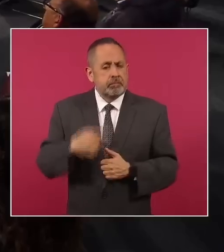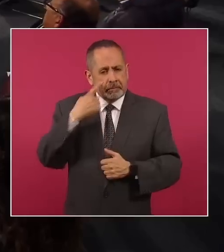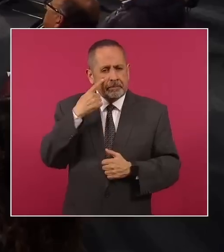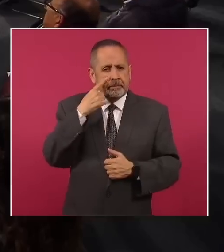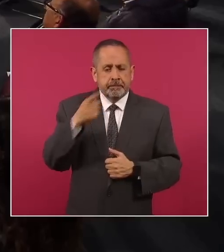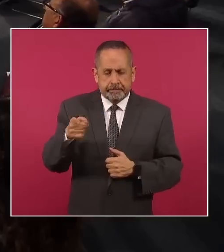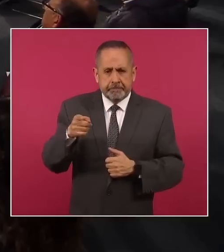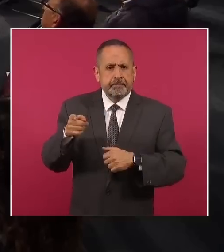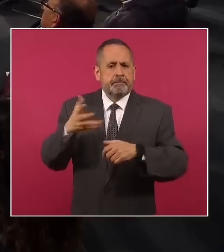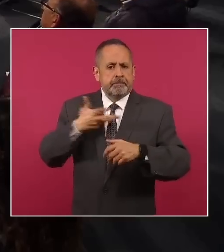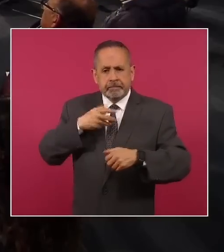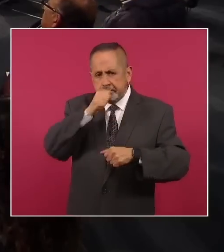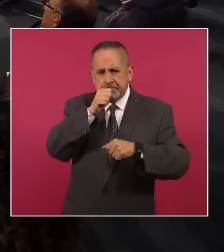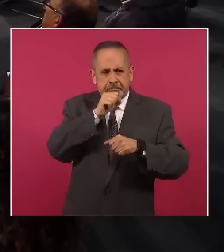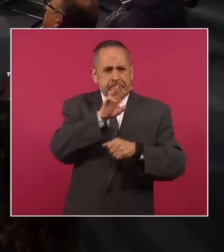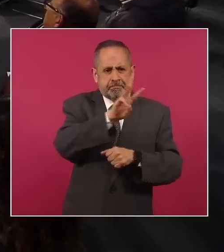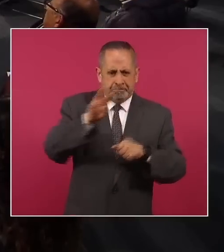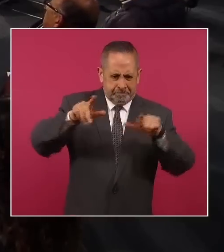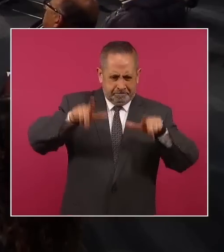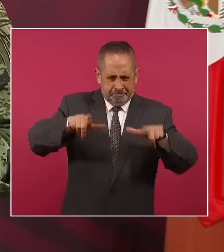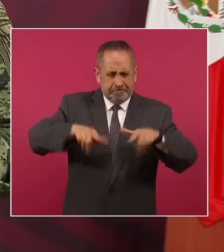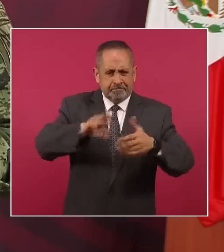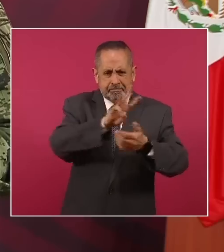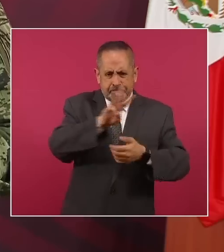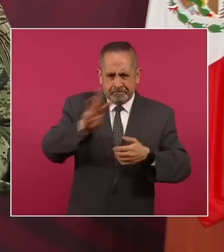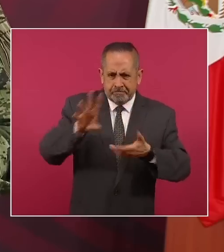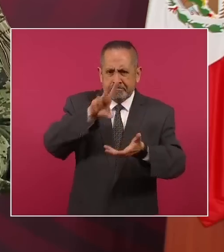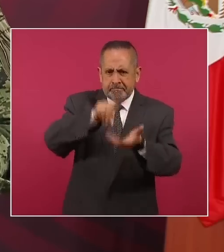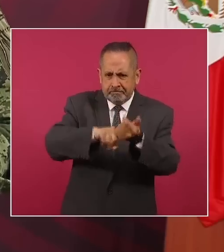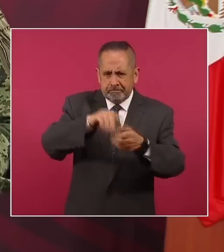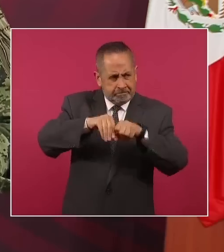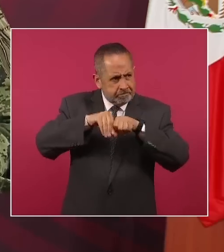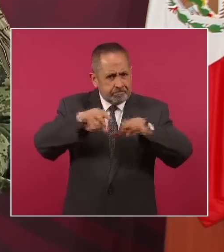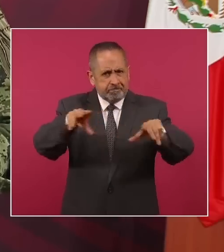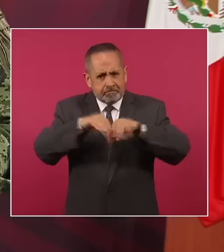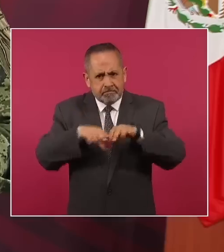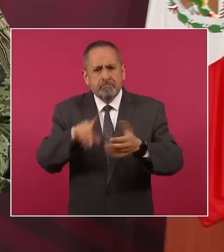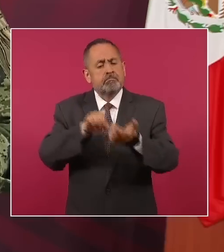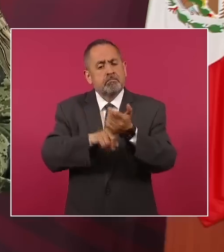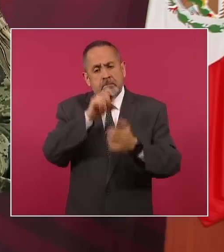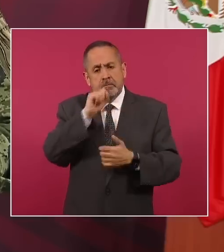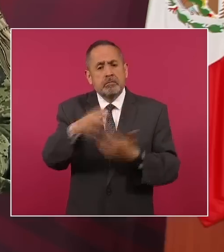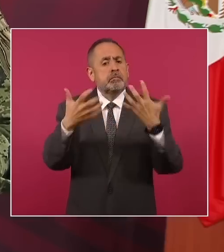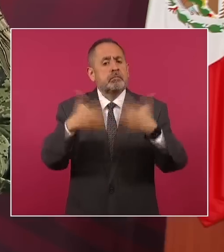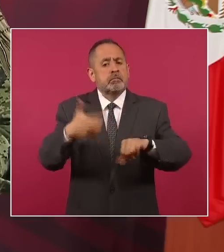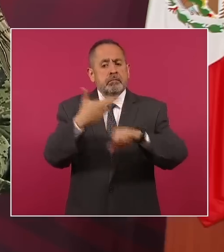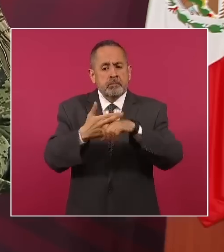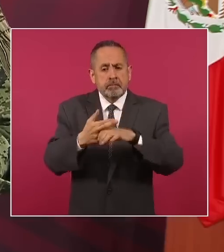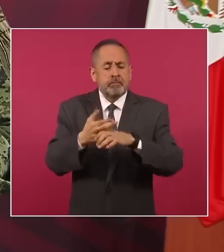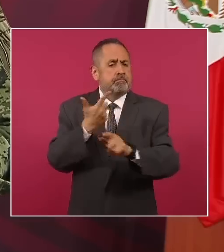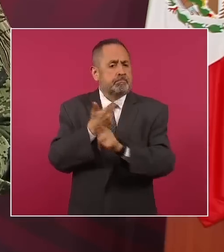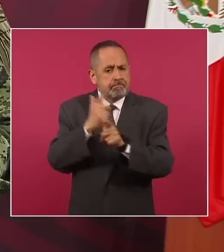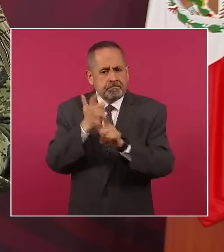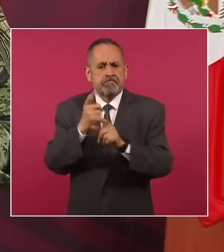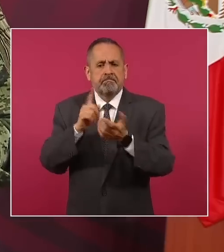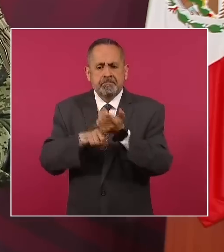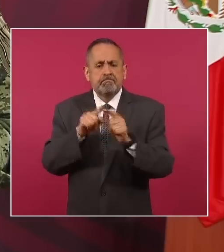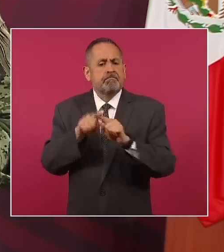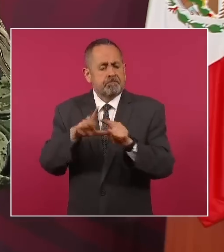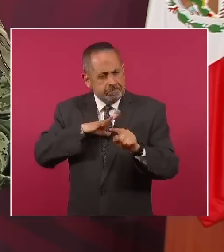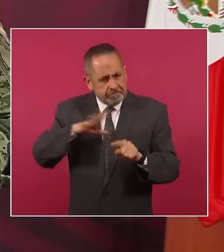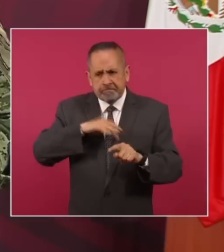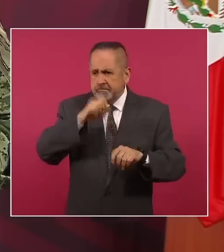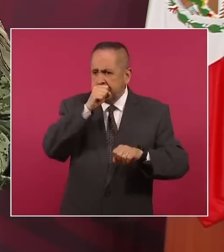en sus páginas web también la tienen las propias empresas de transportación terrestre y